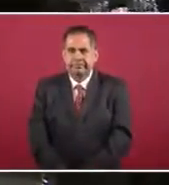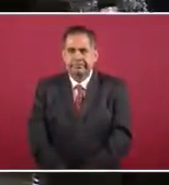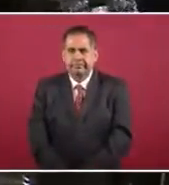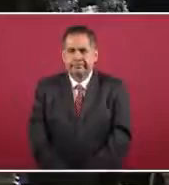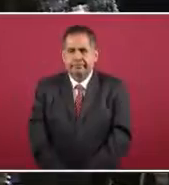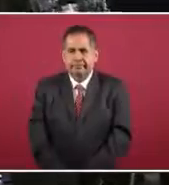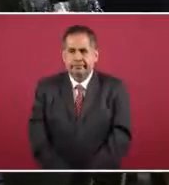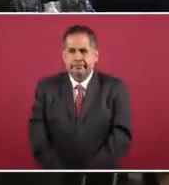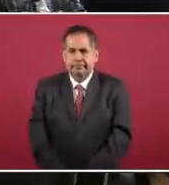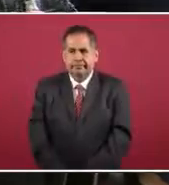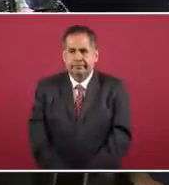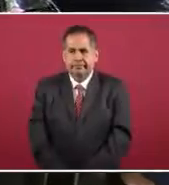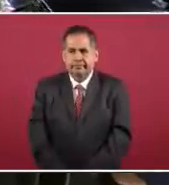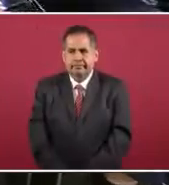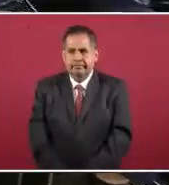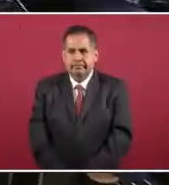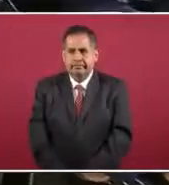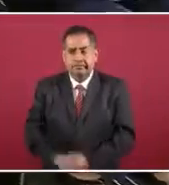Hoy